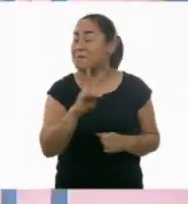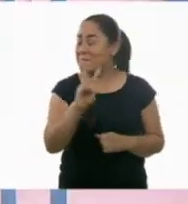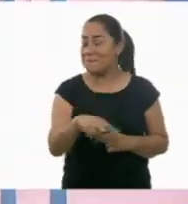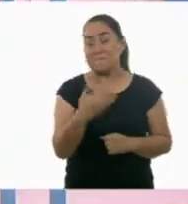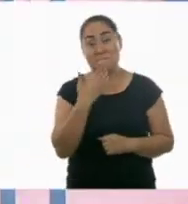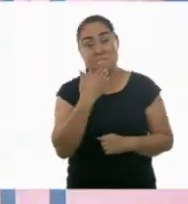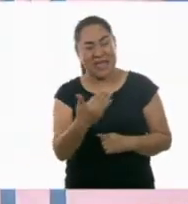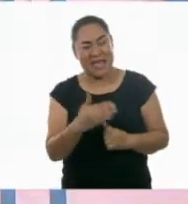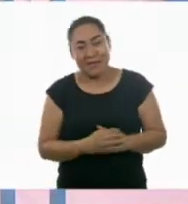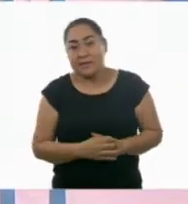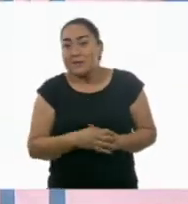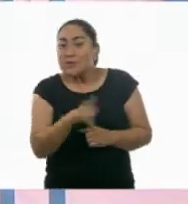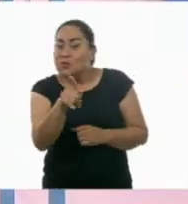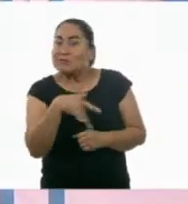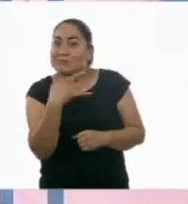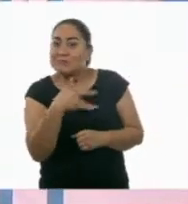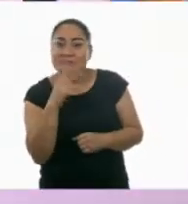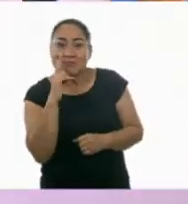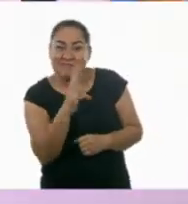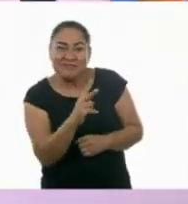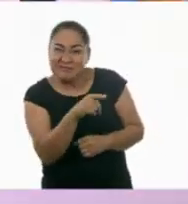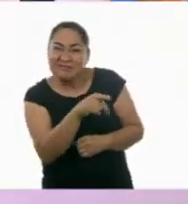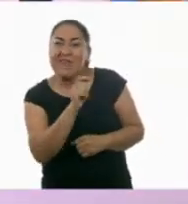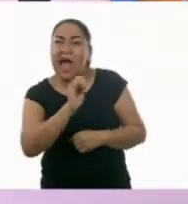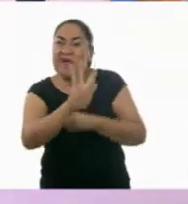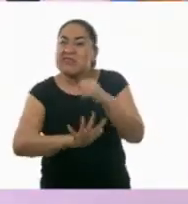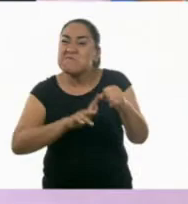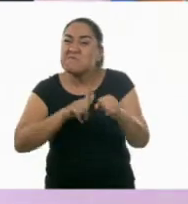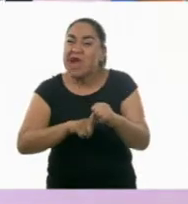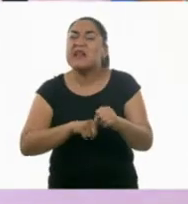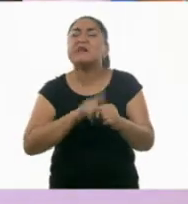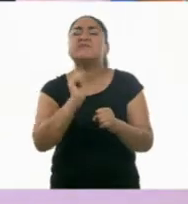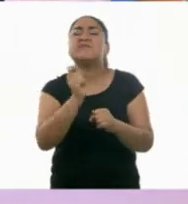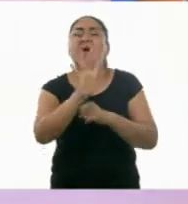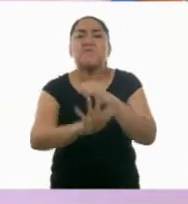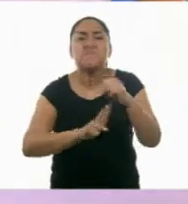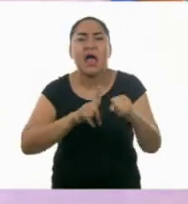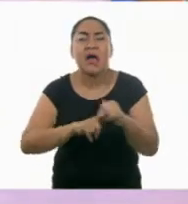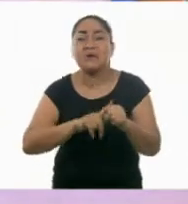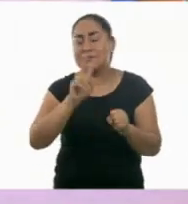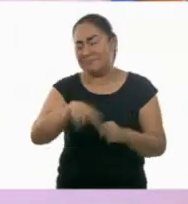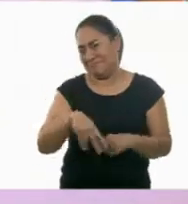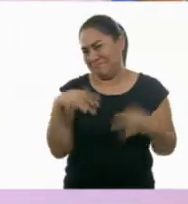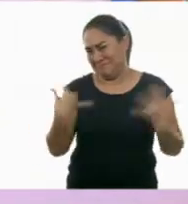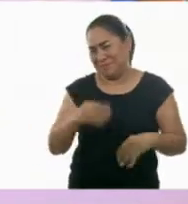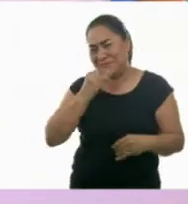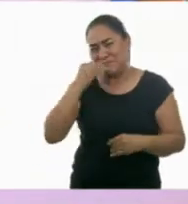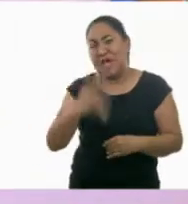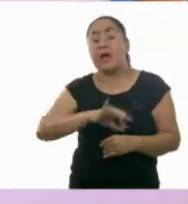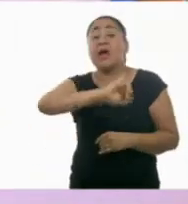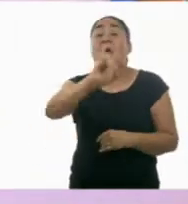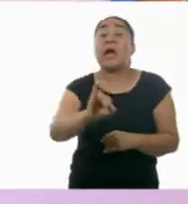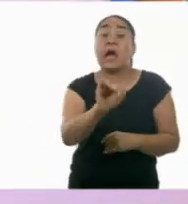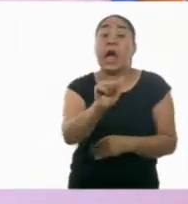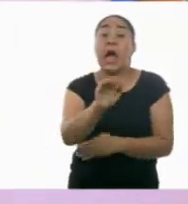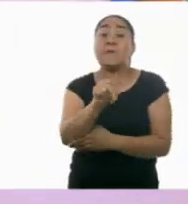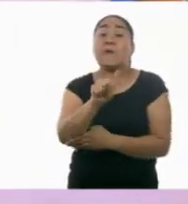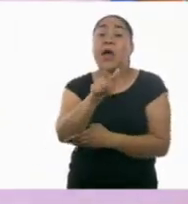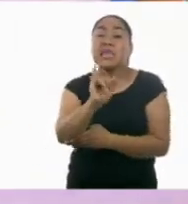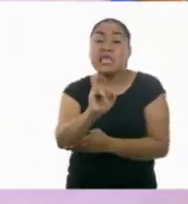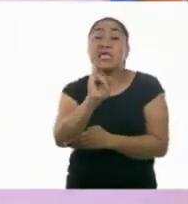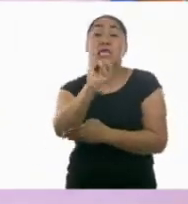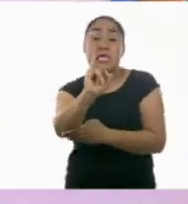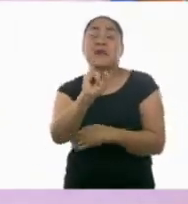Perfecto. Pues, ¿qué les pareció ahora este personaje? ¿Quién apareció? Súper, súper divertido. El jabalí. El jabalí que termina con